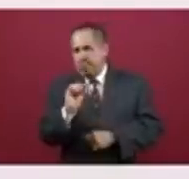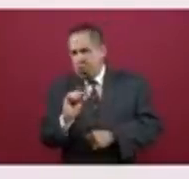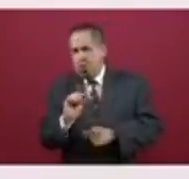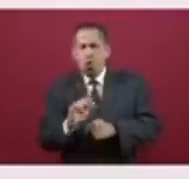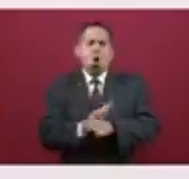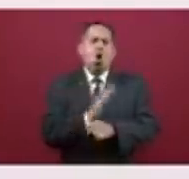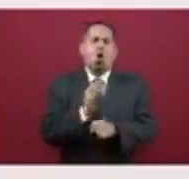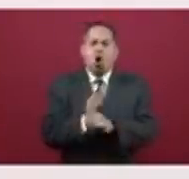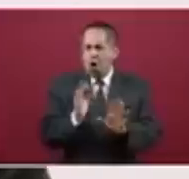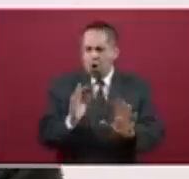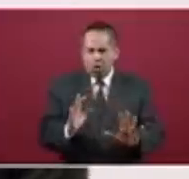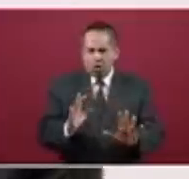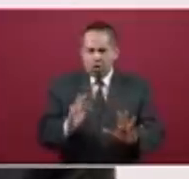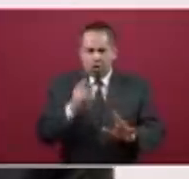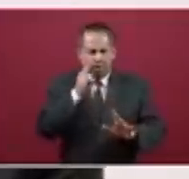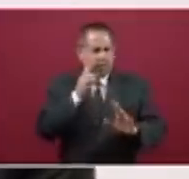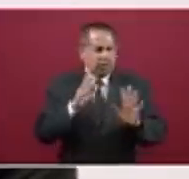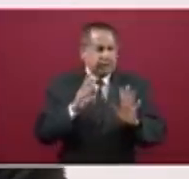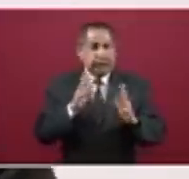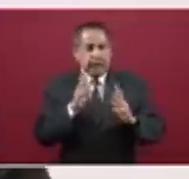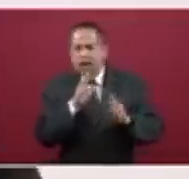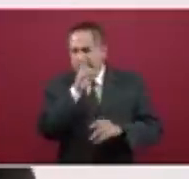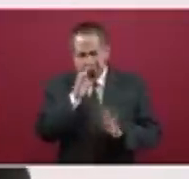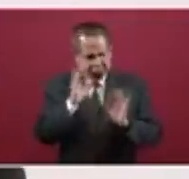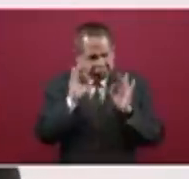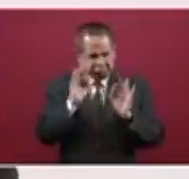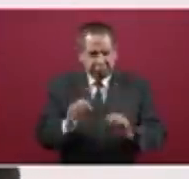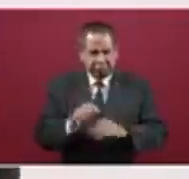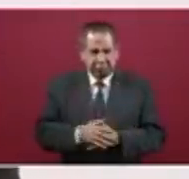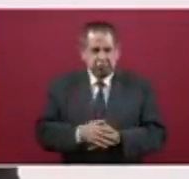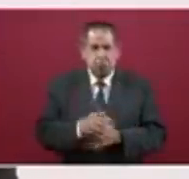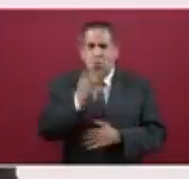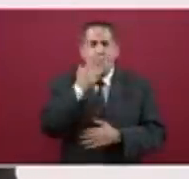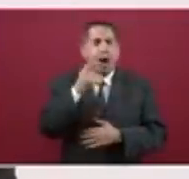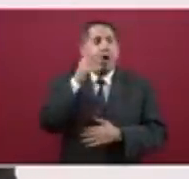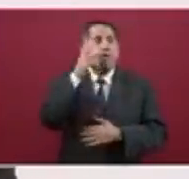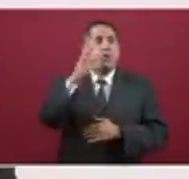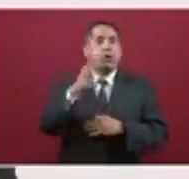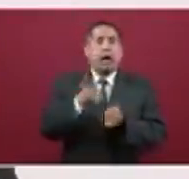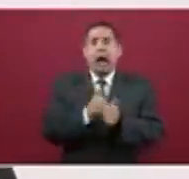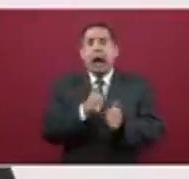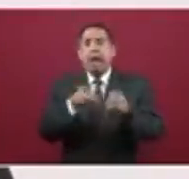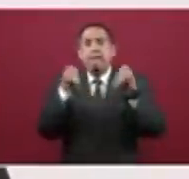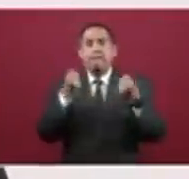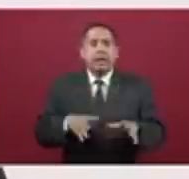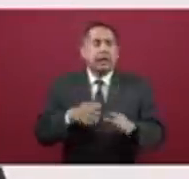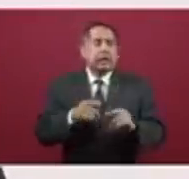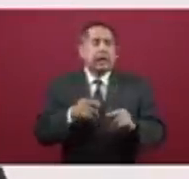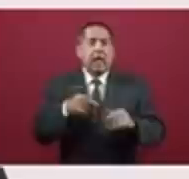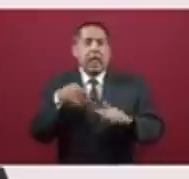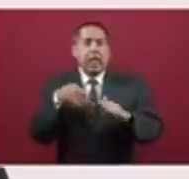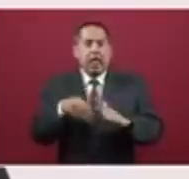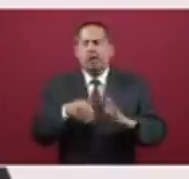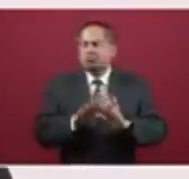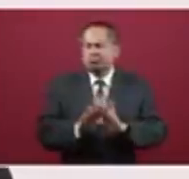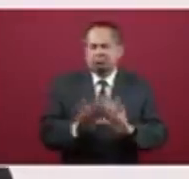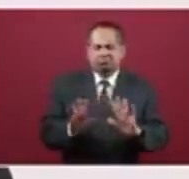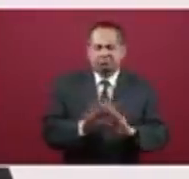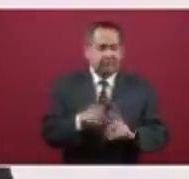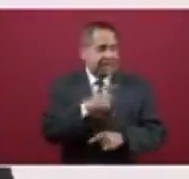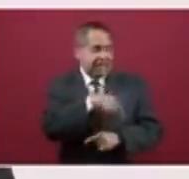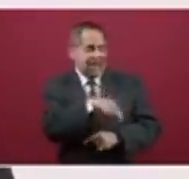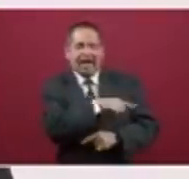pero no hay ni asomo de recesión como quisieran nuestros